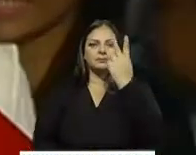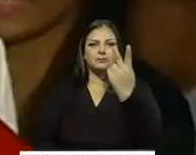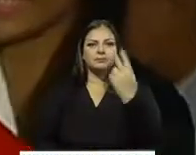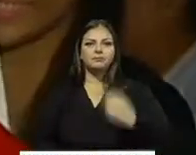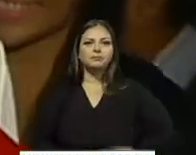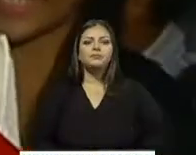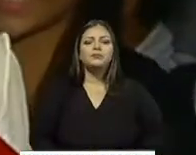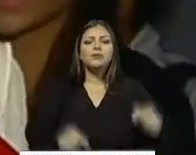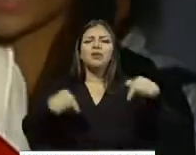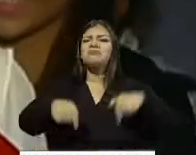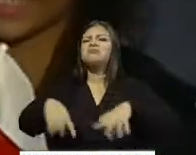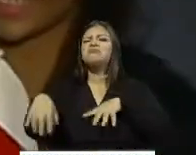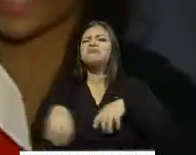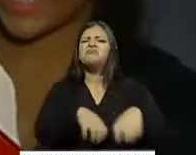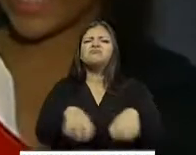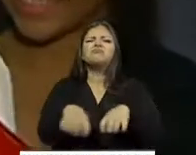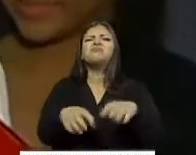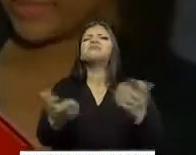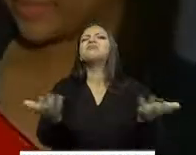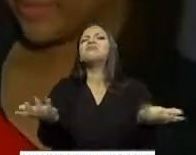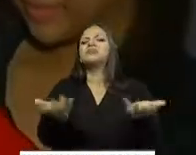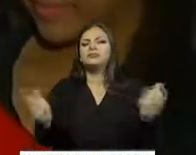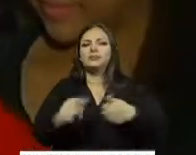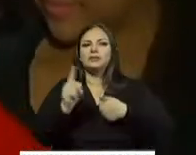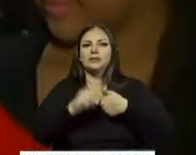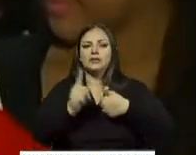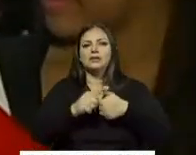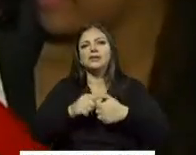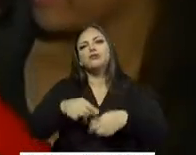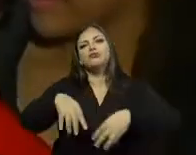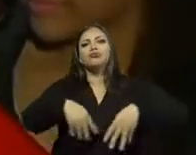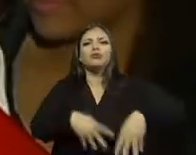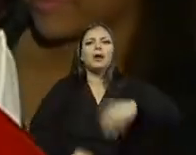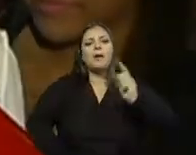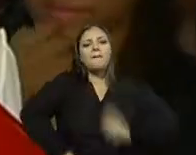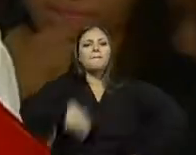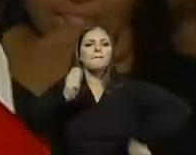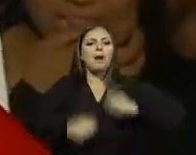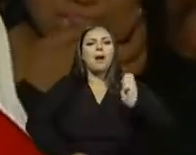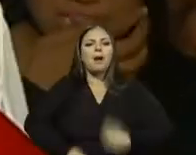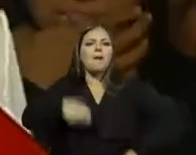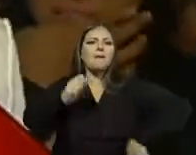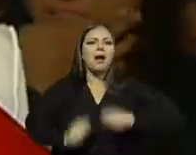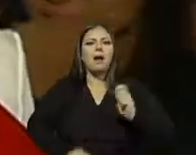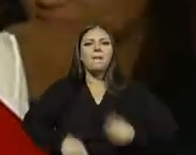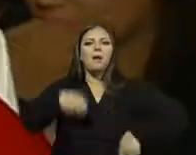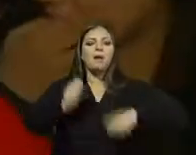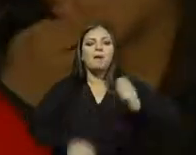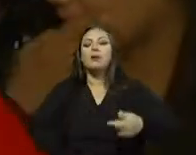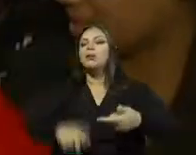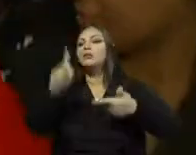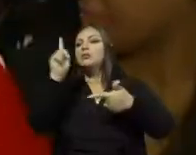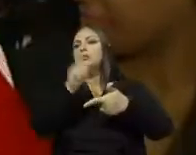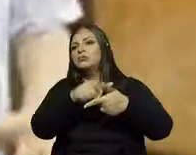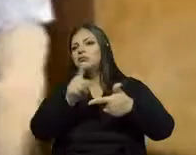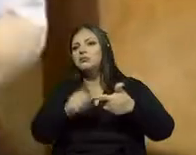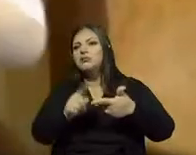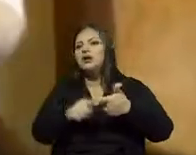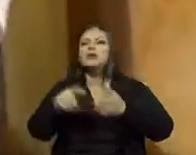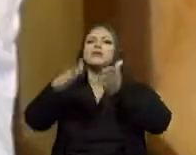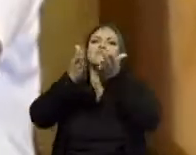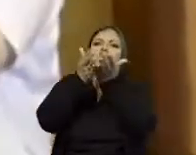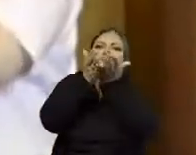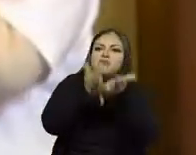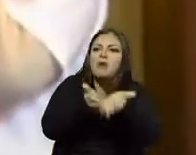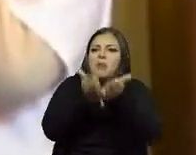los eventos y de aquí vienen los desfiles por el río, por 9 de octubre, vienen los shows artísticos. Para